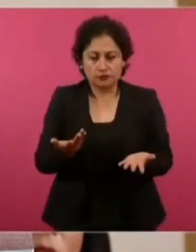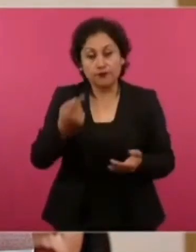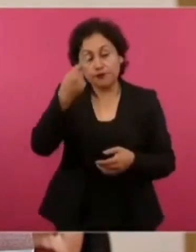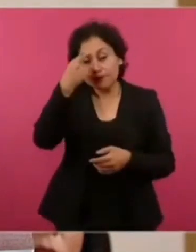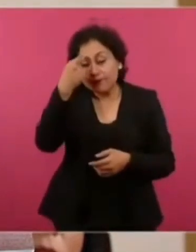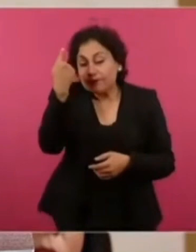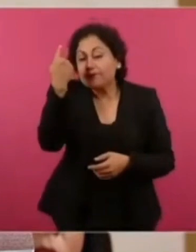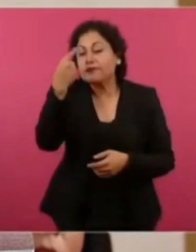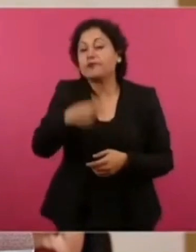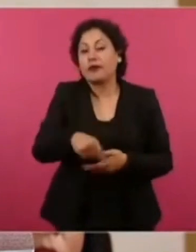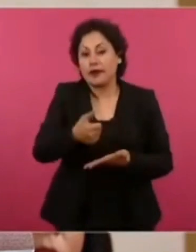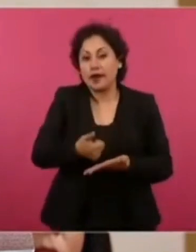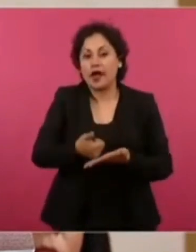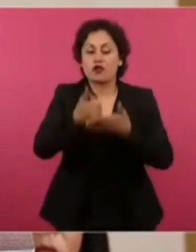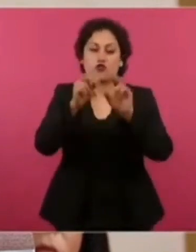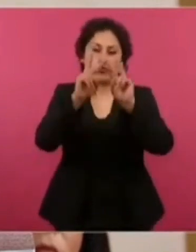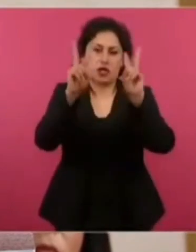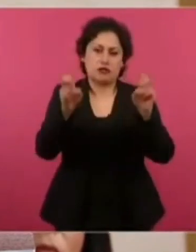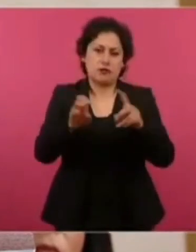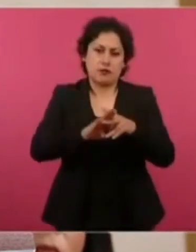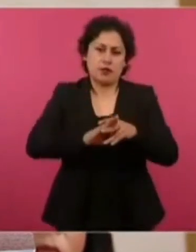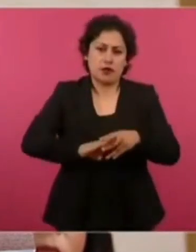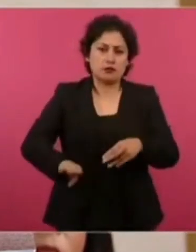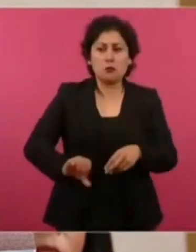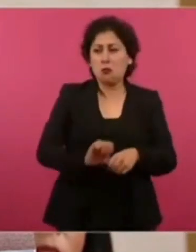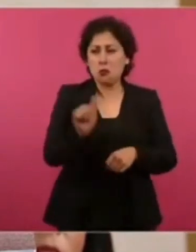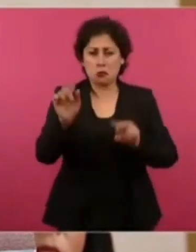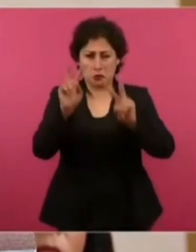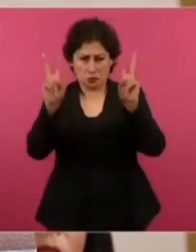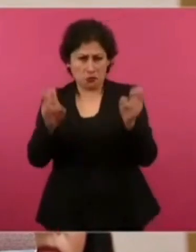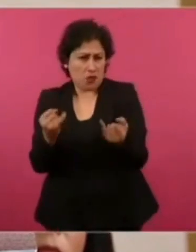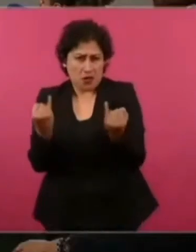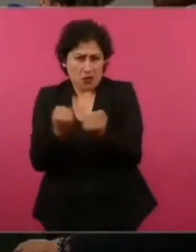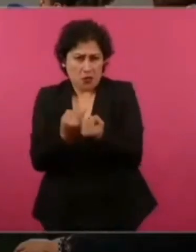ayudar en el tema migratorio y en otros asuntos.